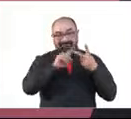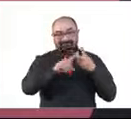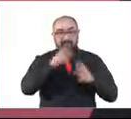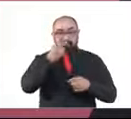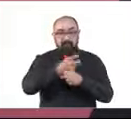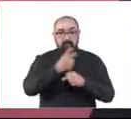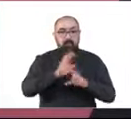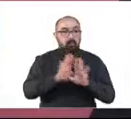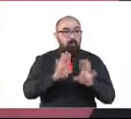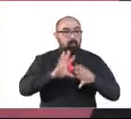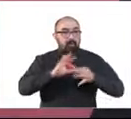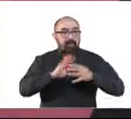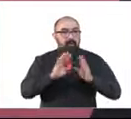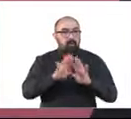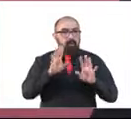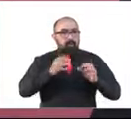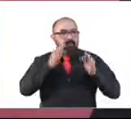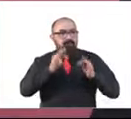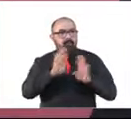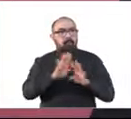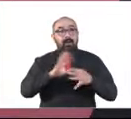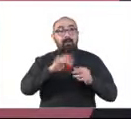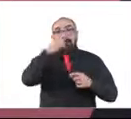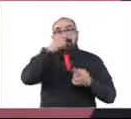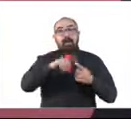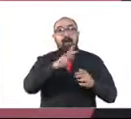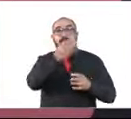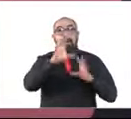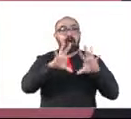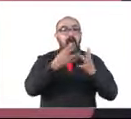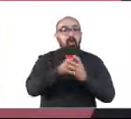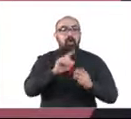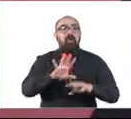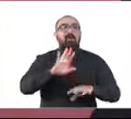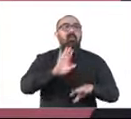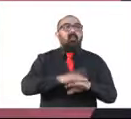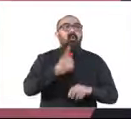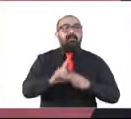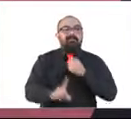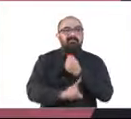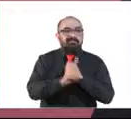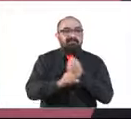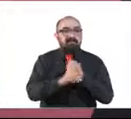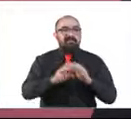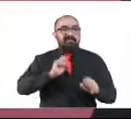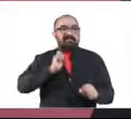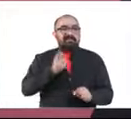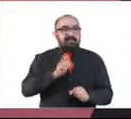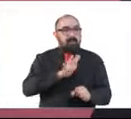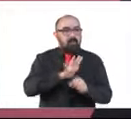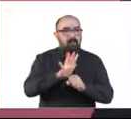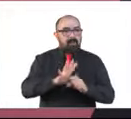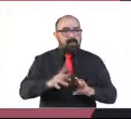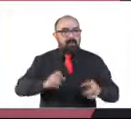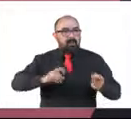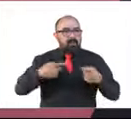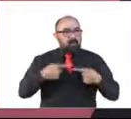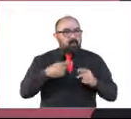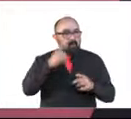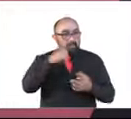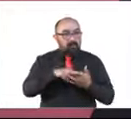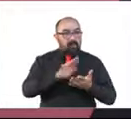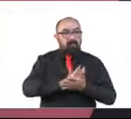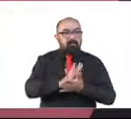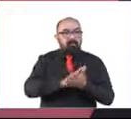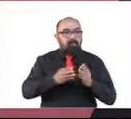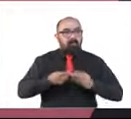cambiamos conceptualmente, ya no hablamos tanto de medio ambiente, sino hablamos de problemáticas socioambientales, porque son indisolubles y en ese sentido